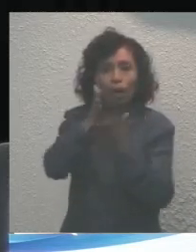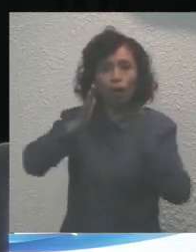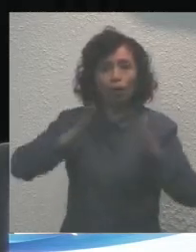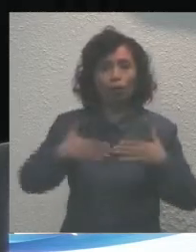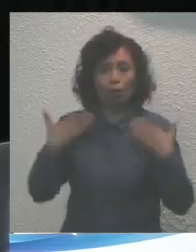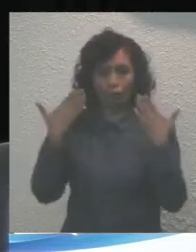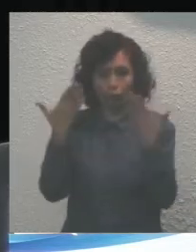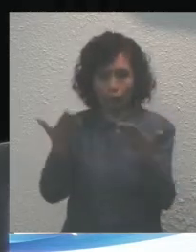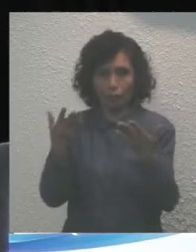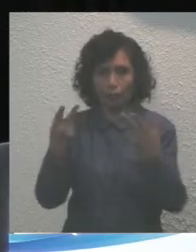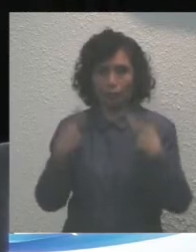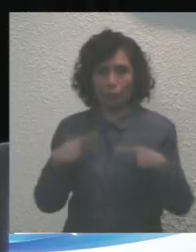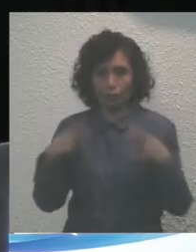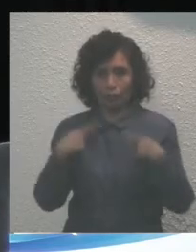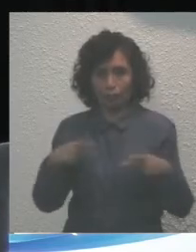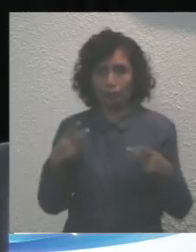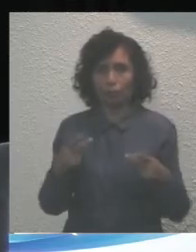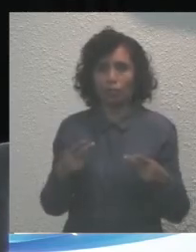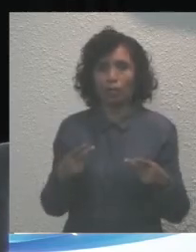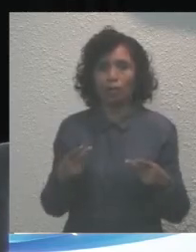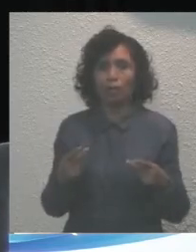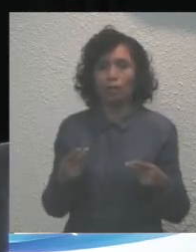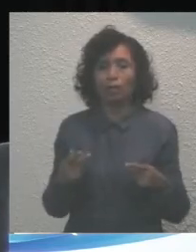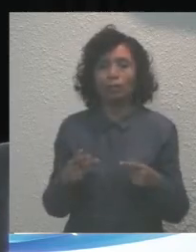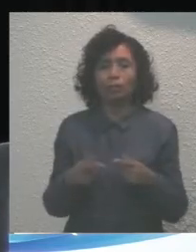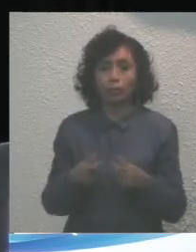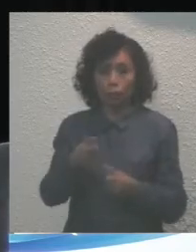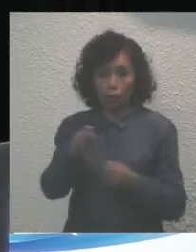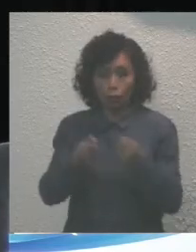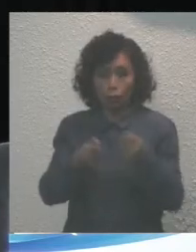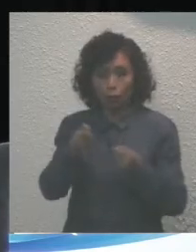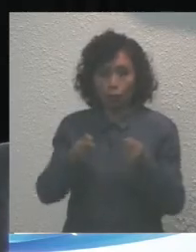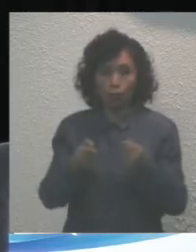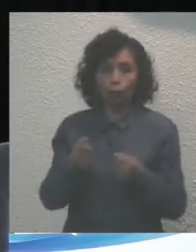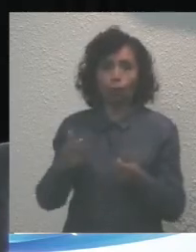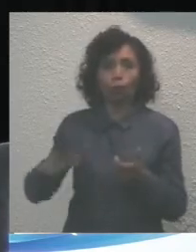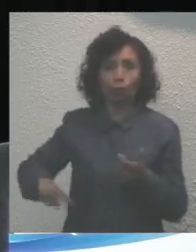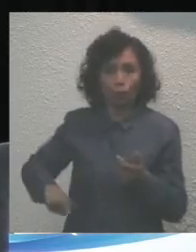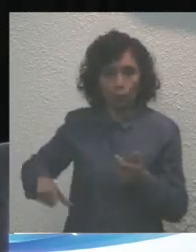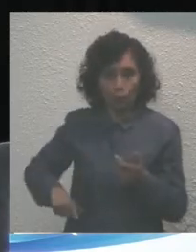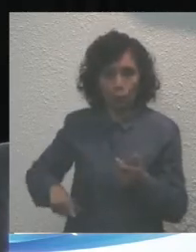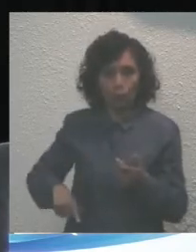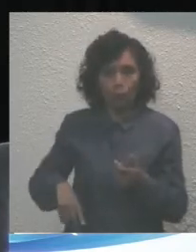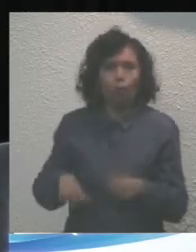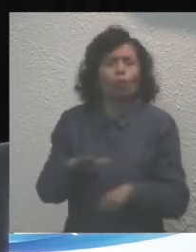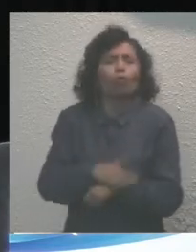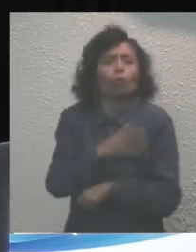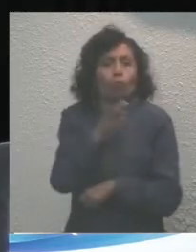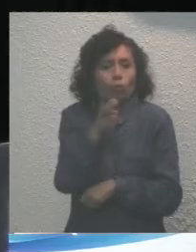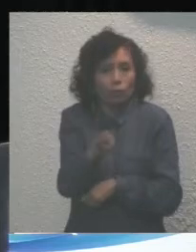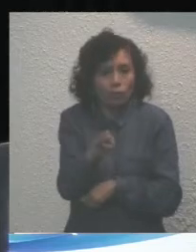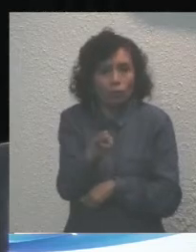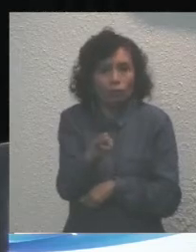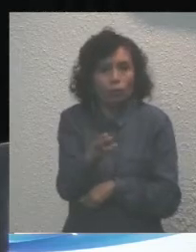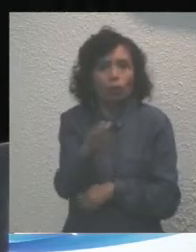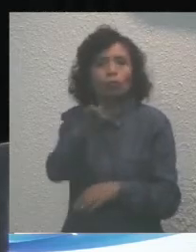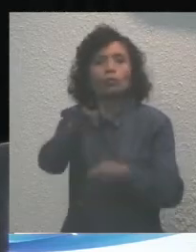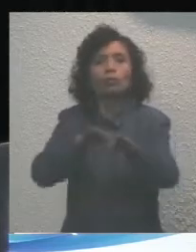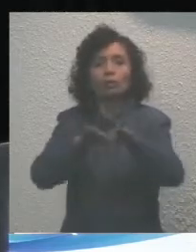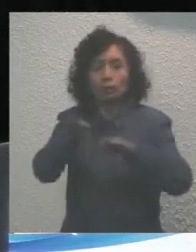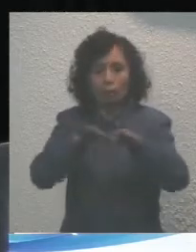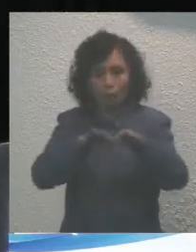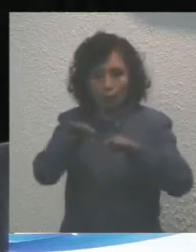confianza de los ciudadanos en el poder público. Habremos, por ello, de ejercer